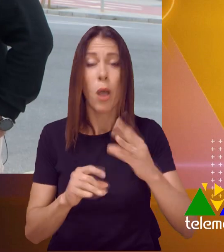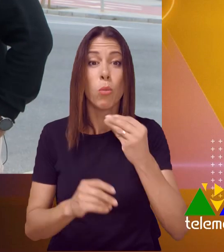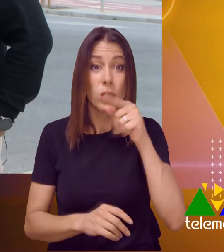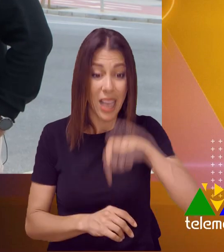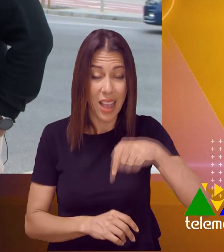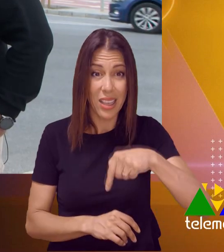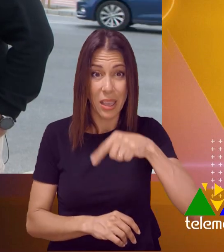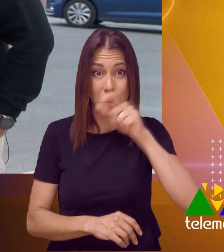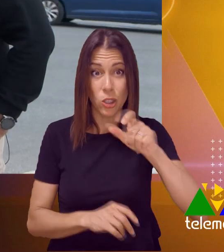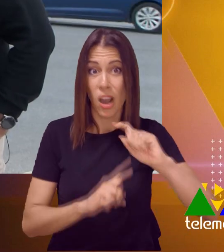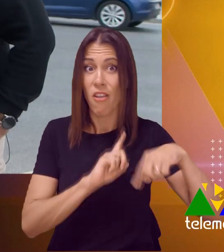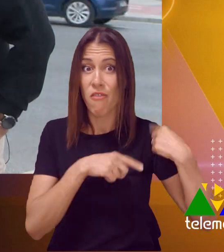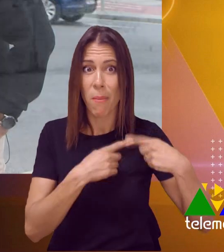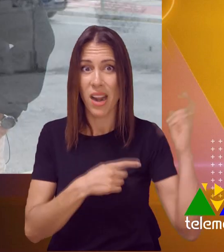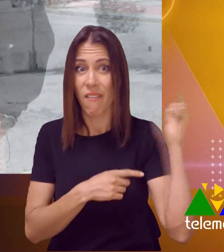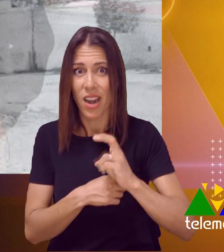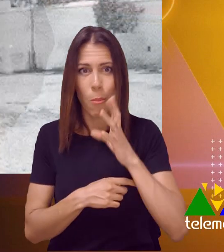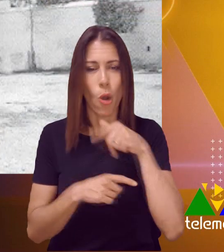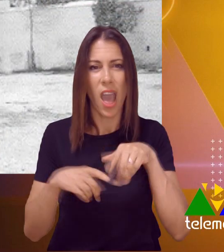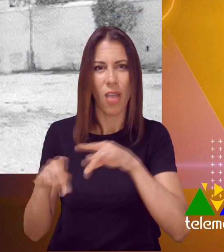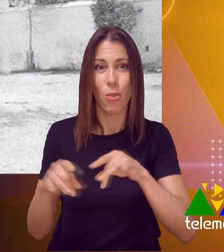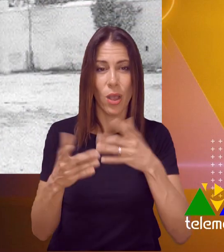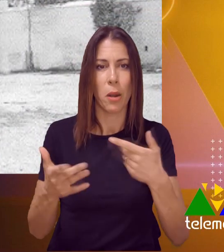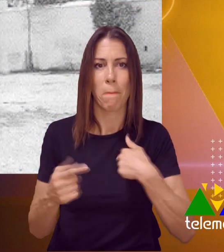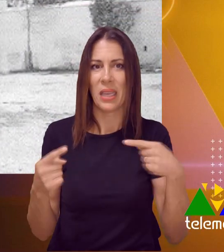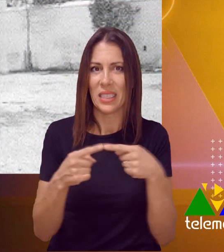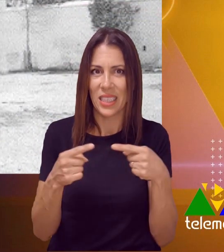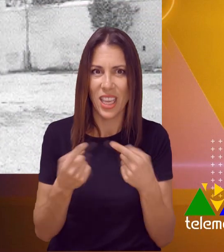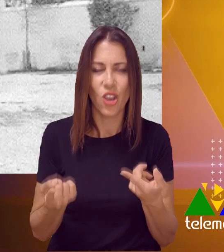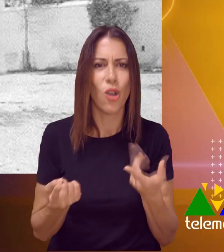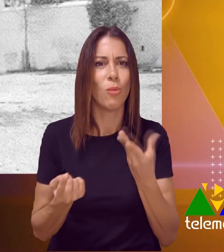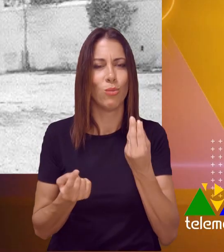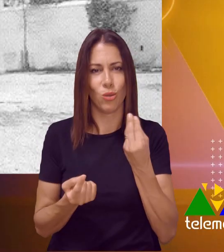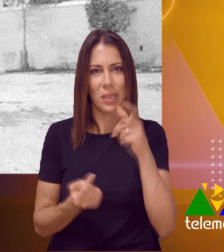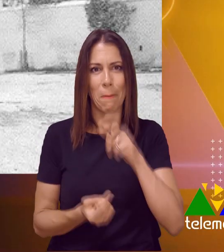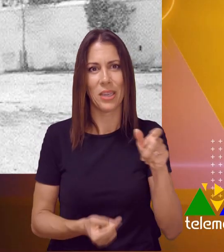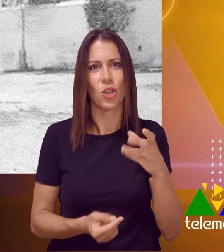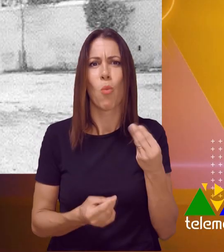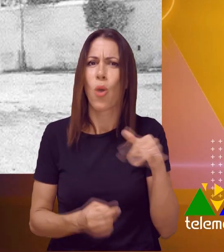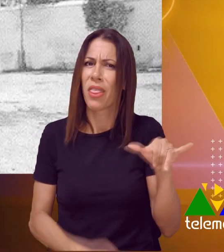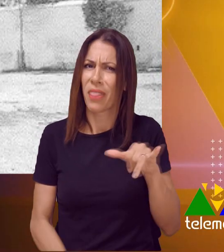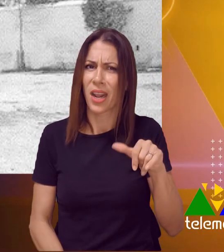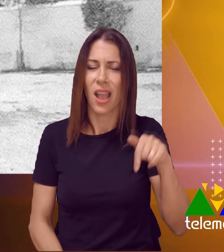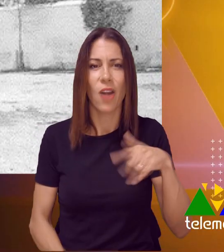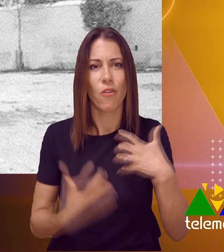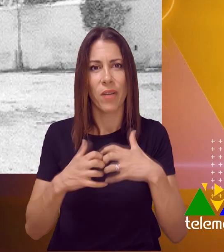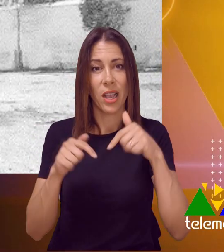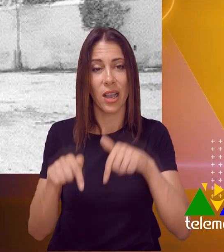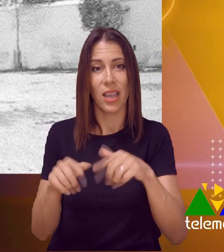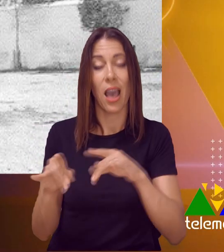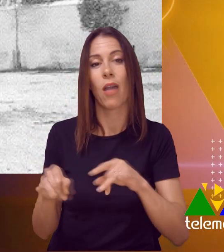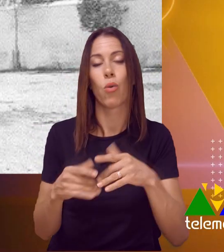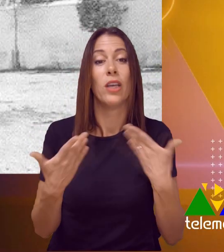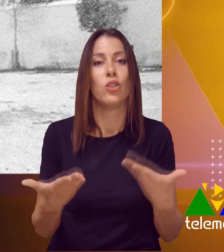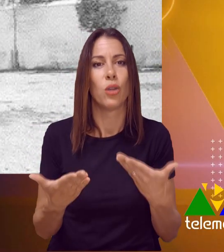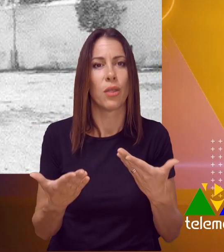gente, familia de azucareros. Claro, del Motril, mi tío, es decir, que mucha gente está muy cercano a esta fábrica de azúcar, igual que